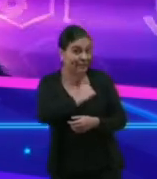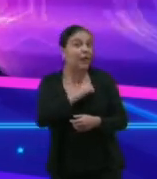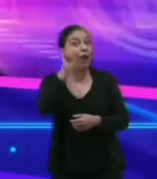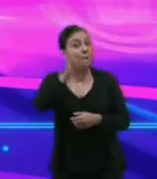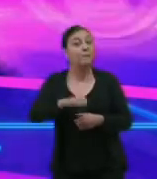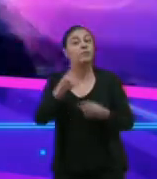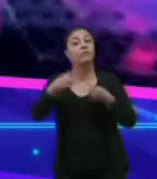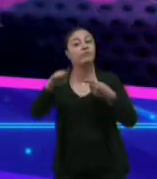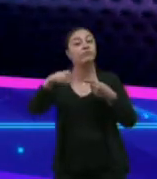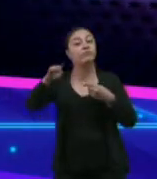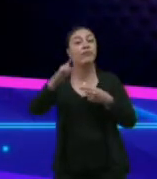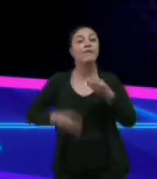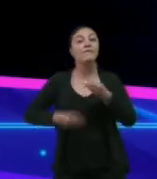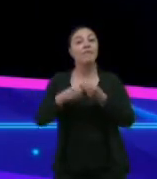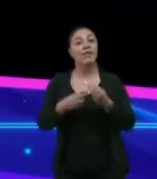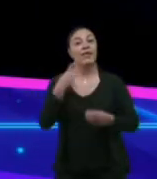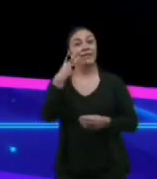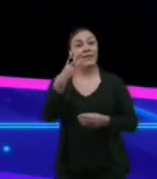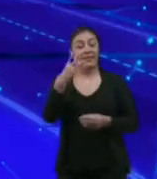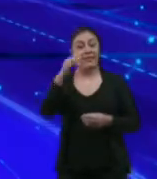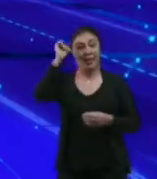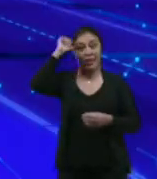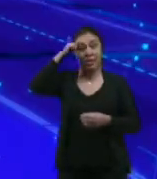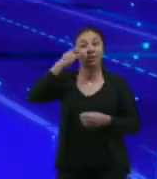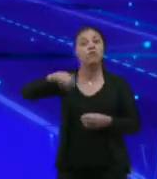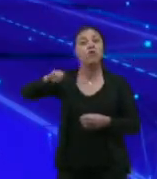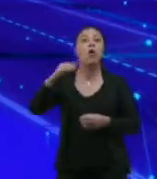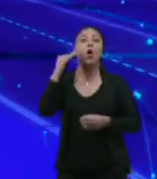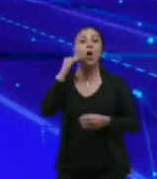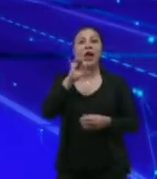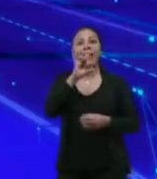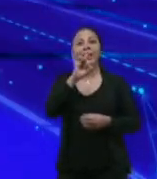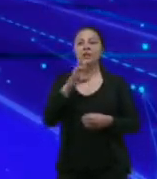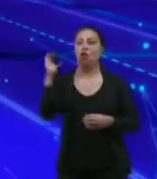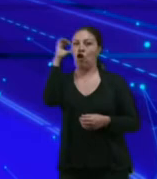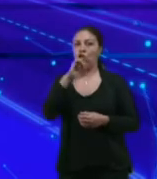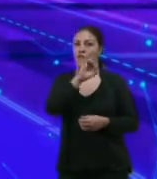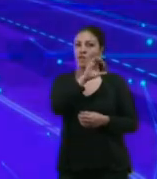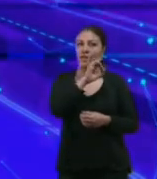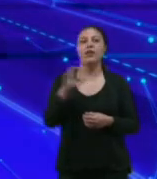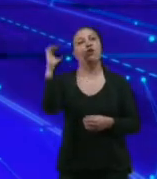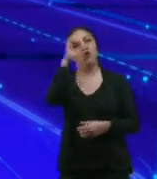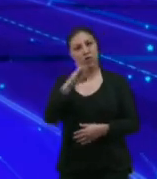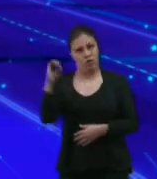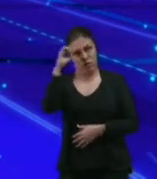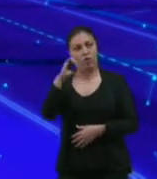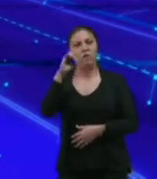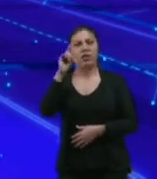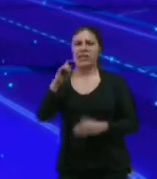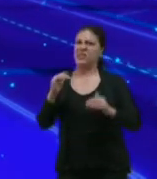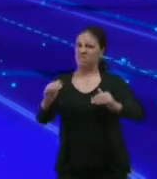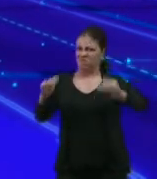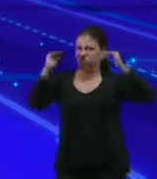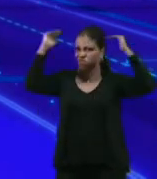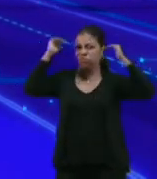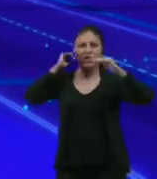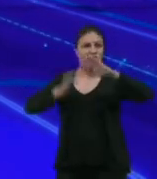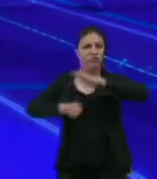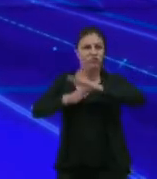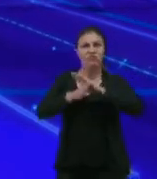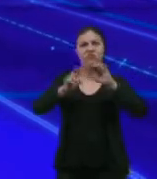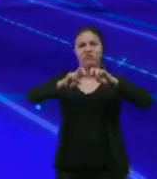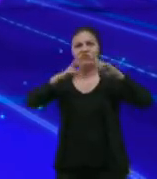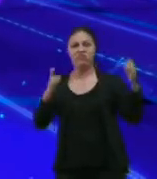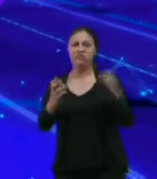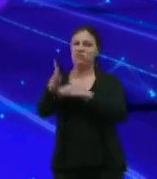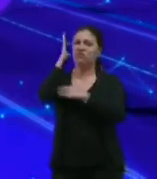3 la siguiente es el 15 de octubre no vamos a bajar el nivel ni de los panelistas ni de